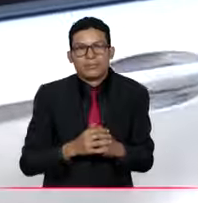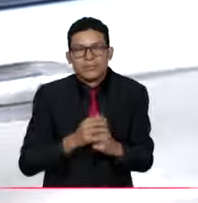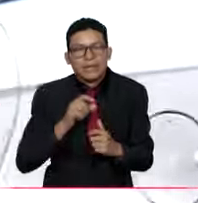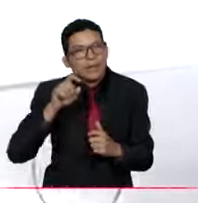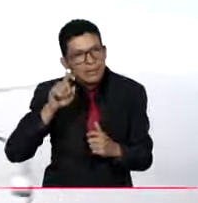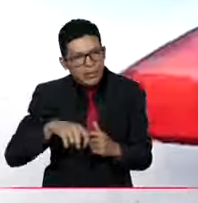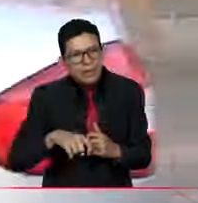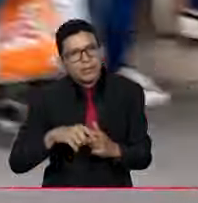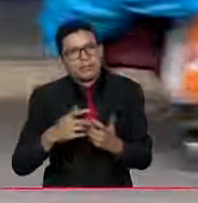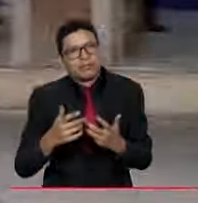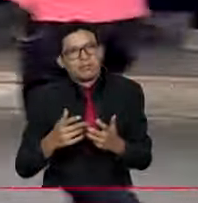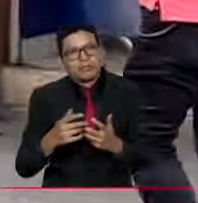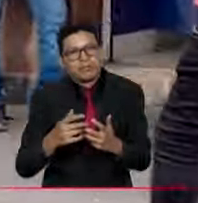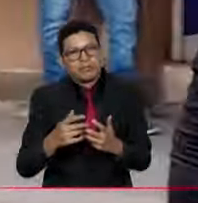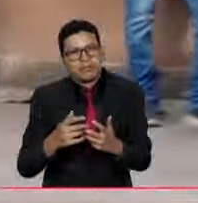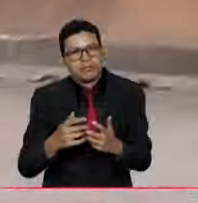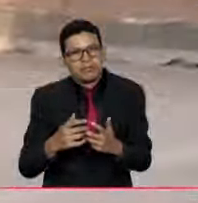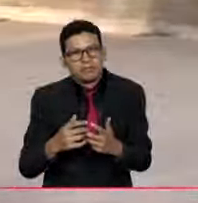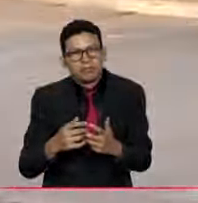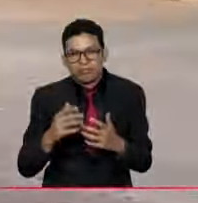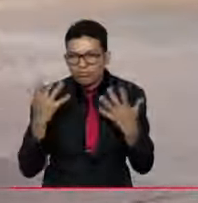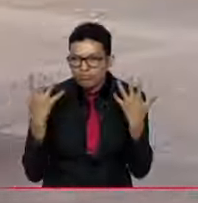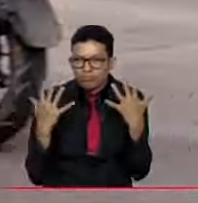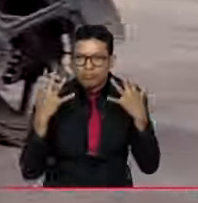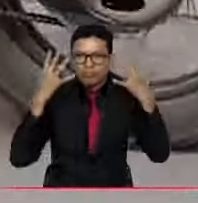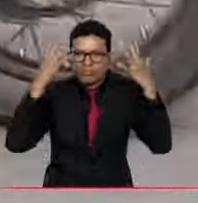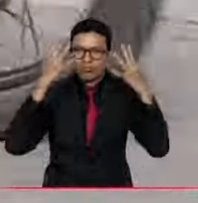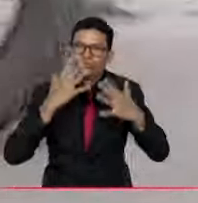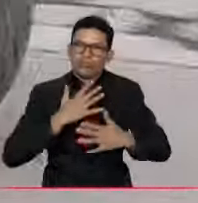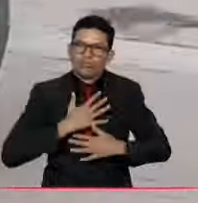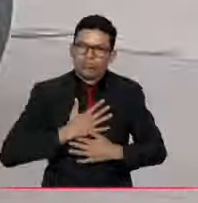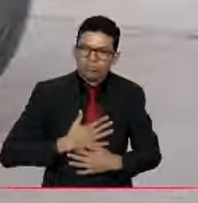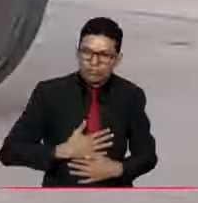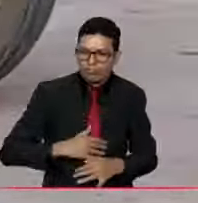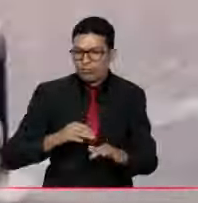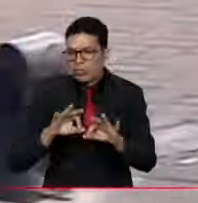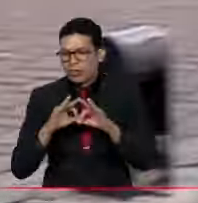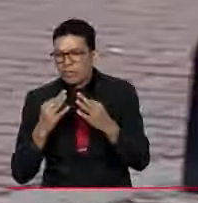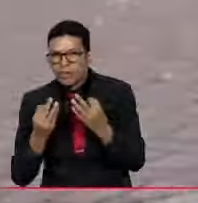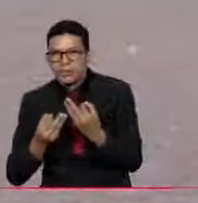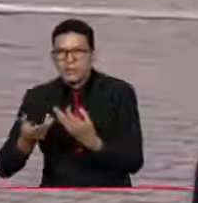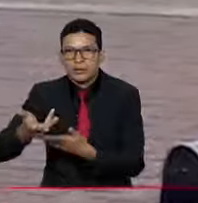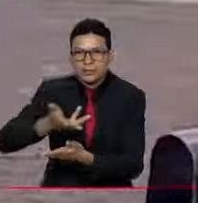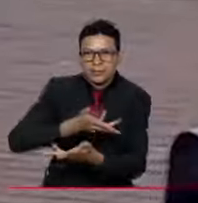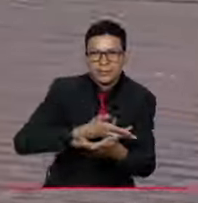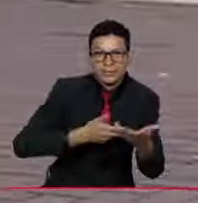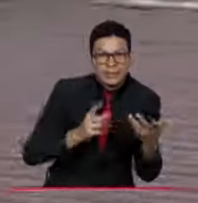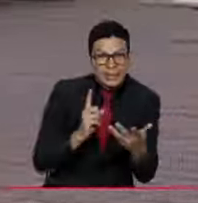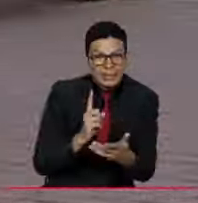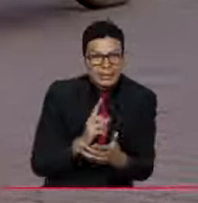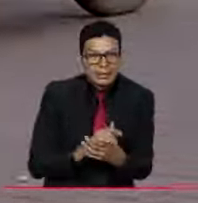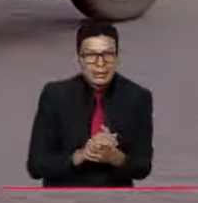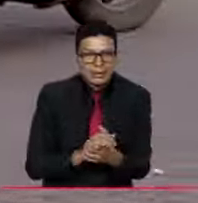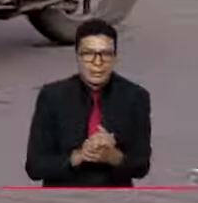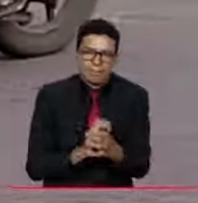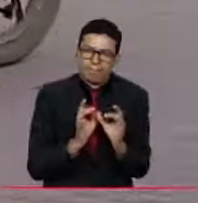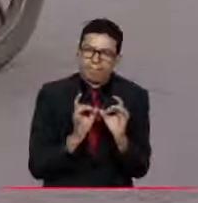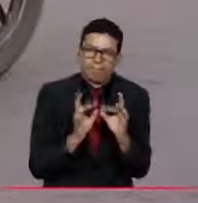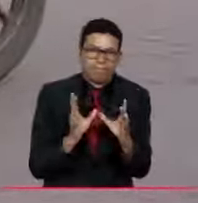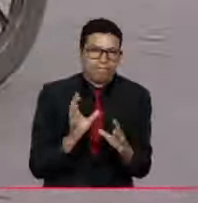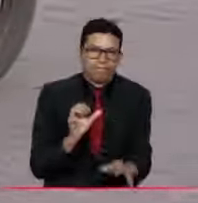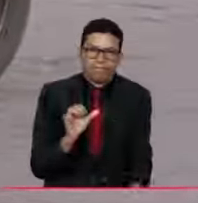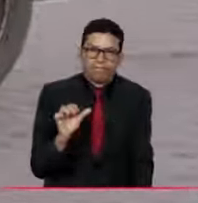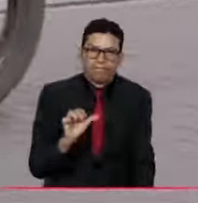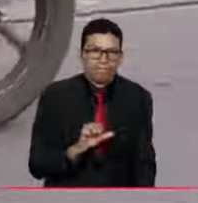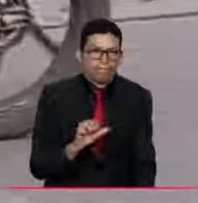ser unas festividades en calma, en familia, con nuestras señoras madres, pues desafortunadamente se ha